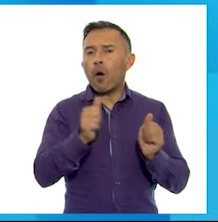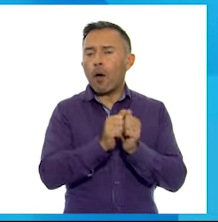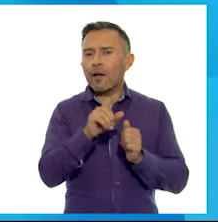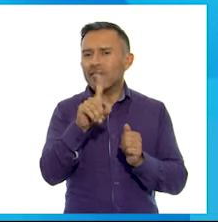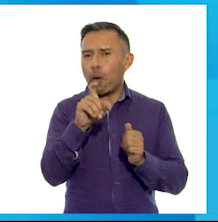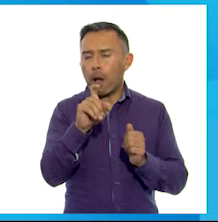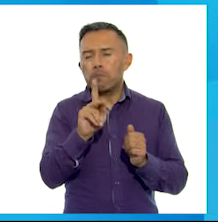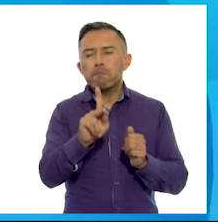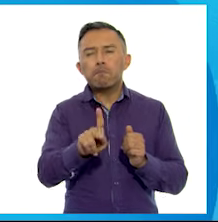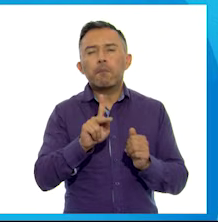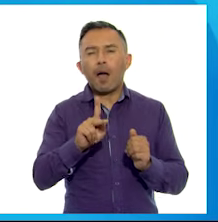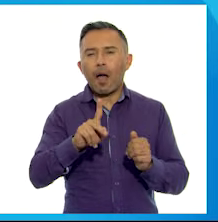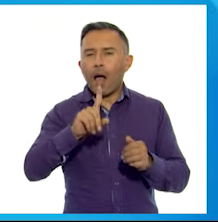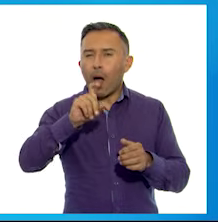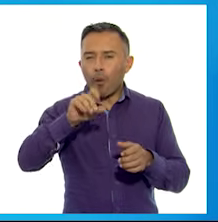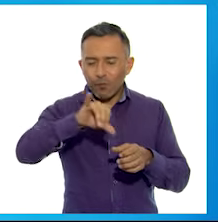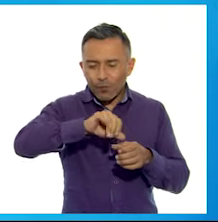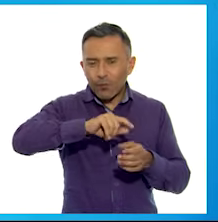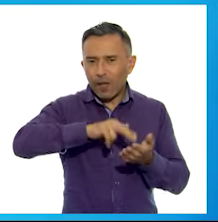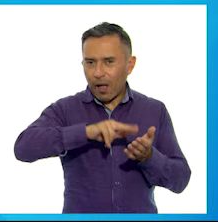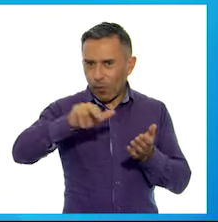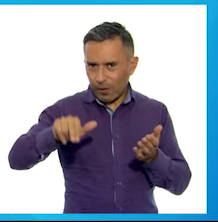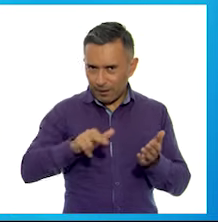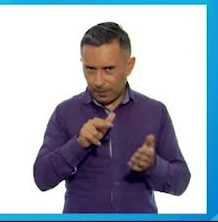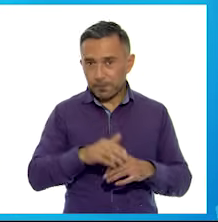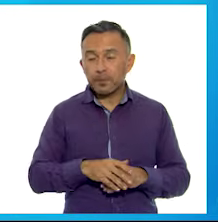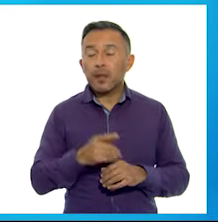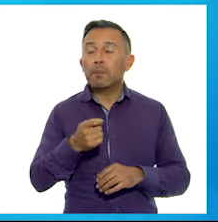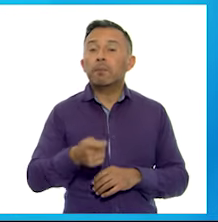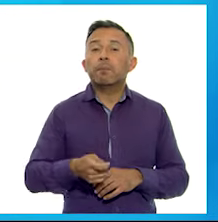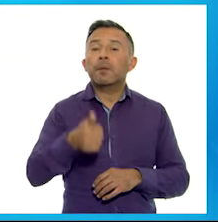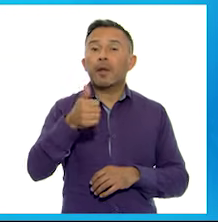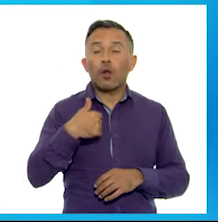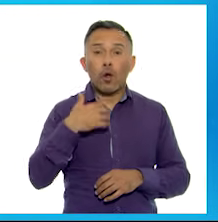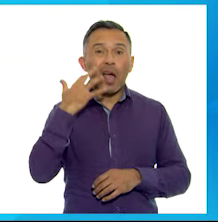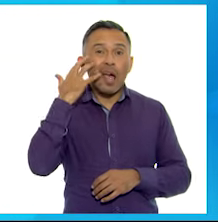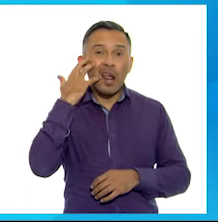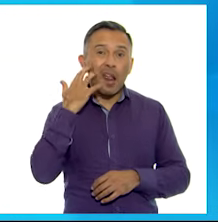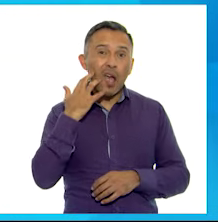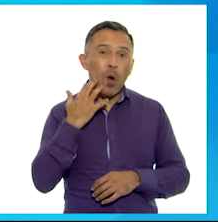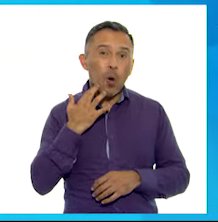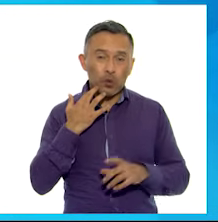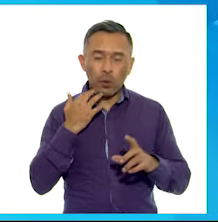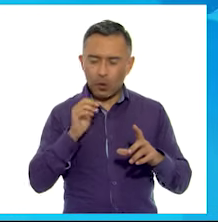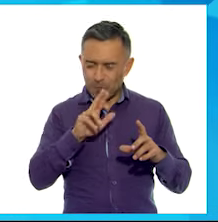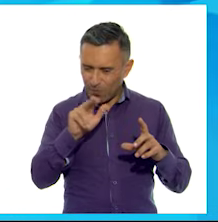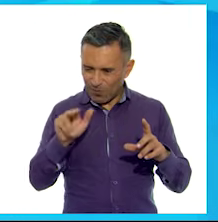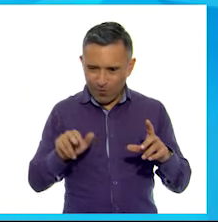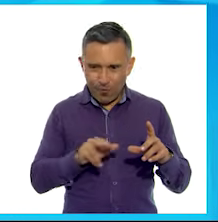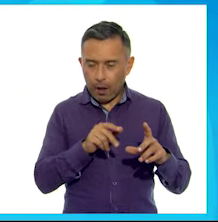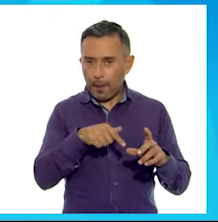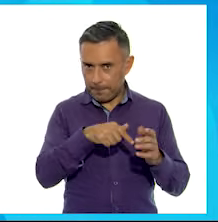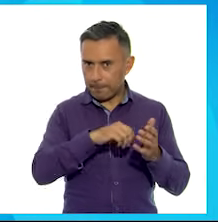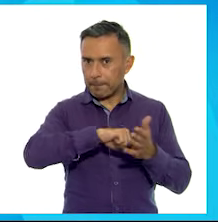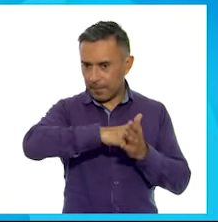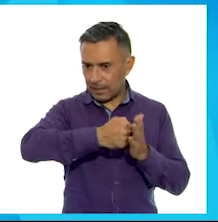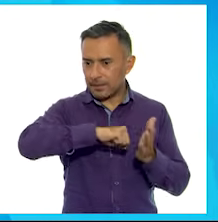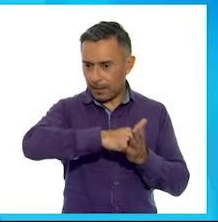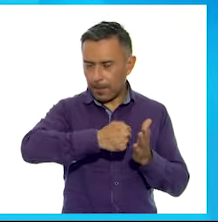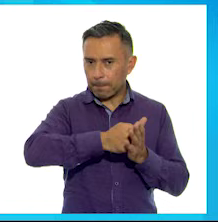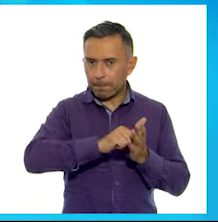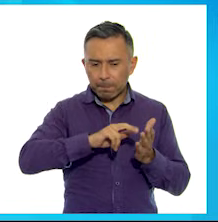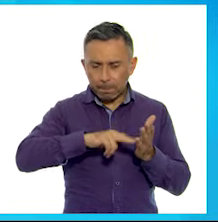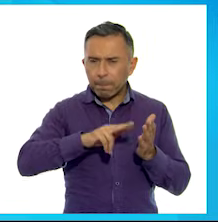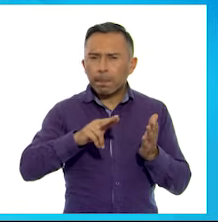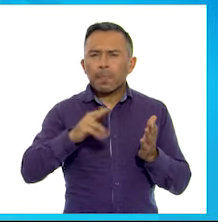primero que vamos a hacer es cubrir todo el cuerpo de nuestro león con esta mezcla. ¿De qué color